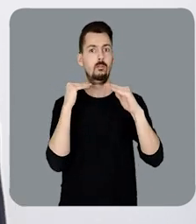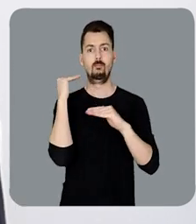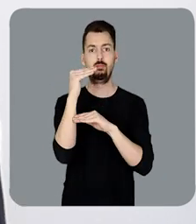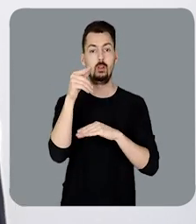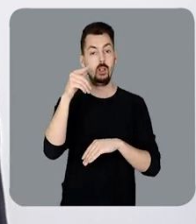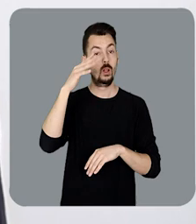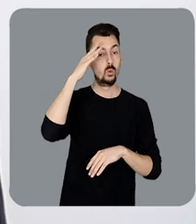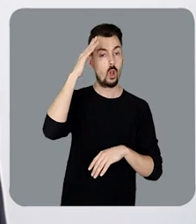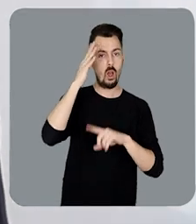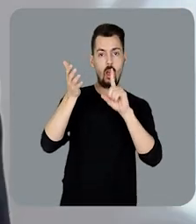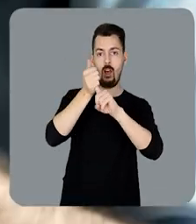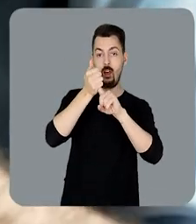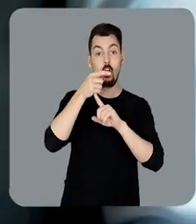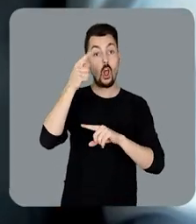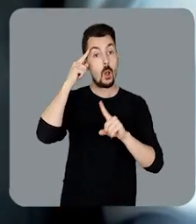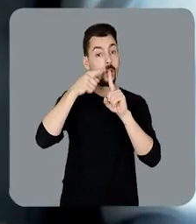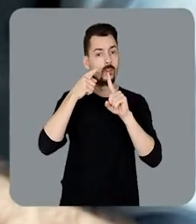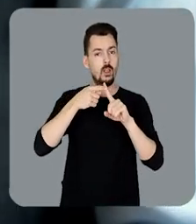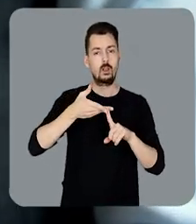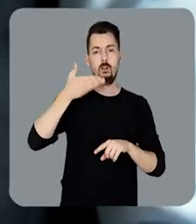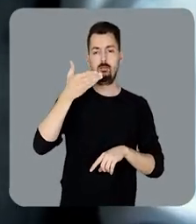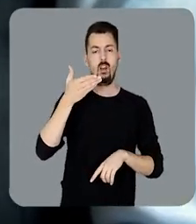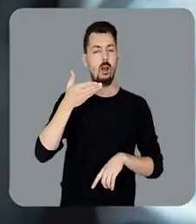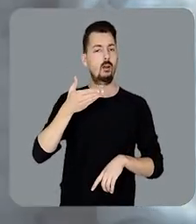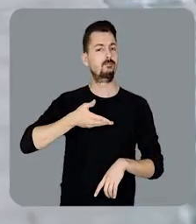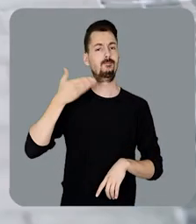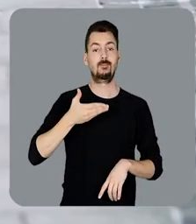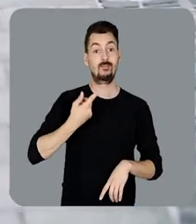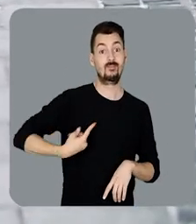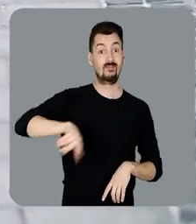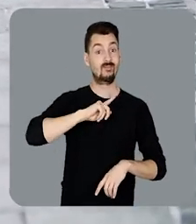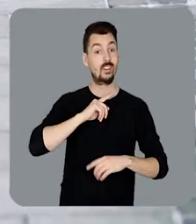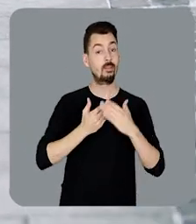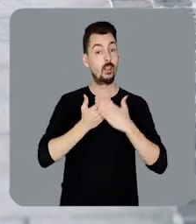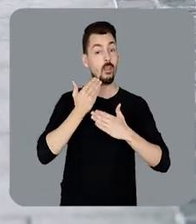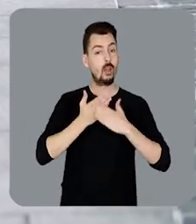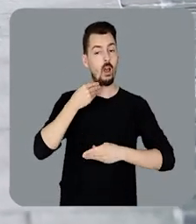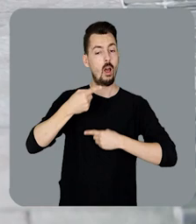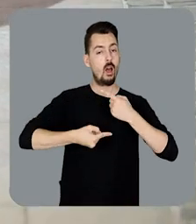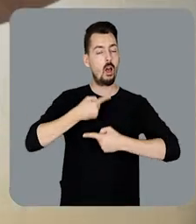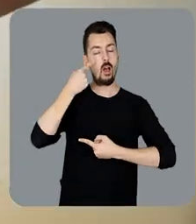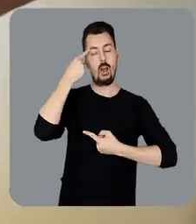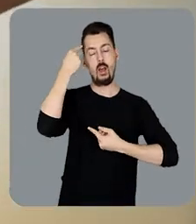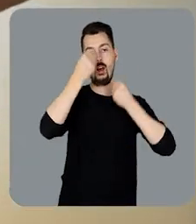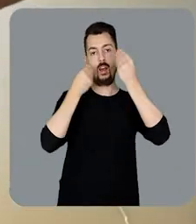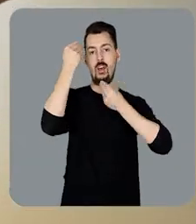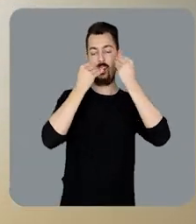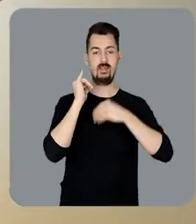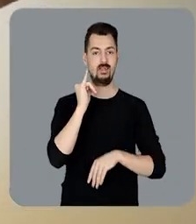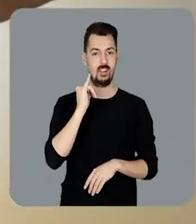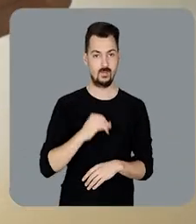obstáculos, el tener sueños, el tener grandes objetivos, son cosas fundamentales que nos deben hacer